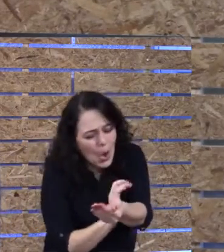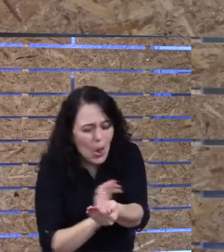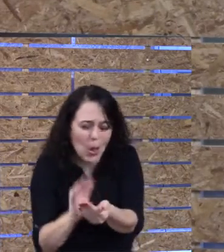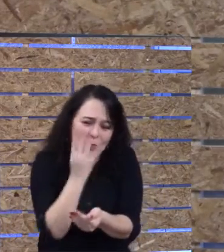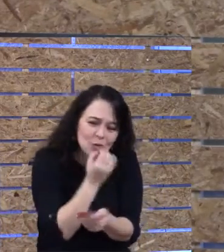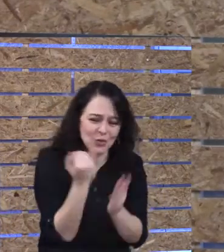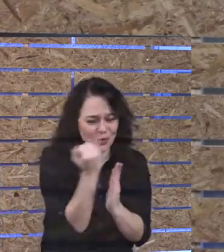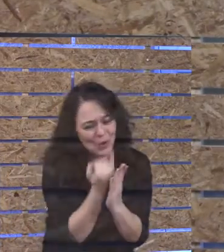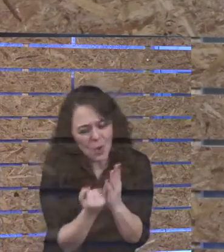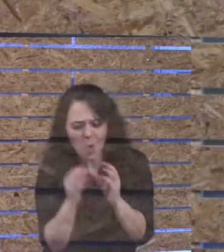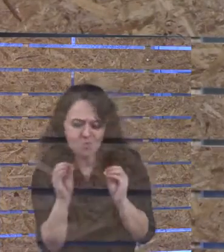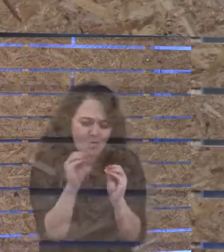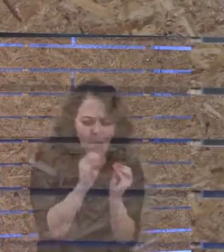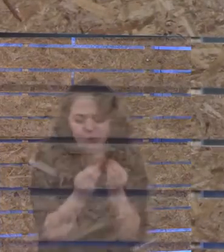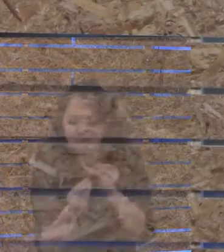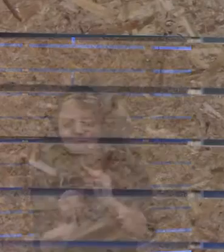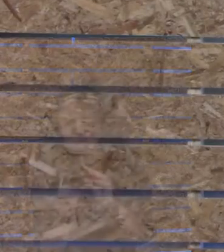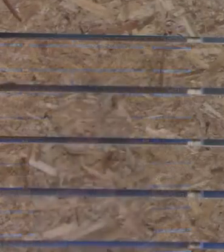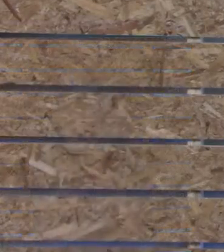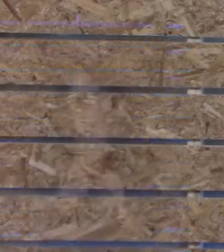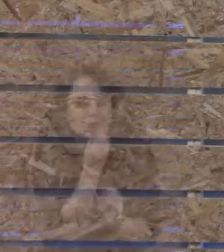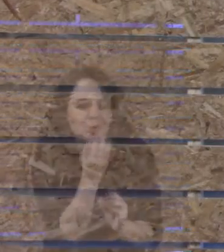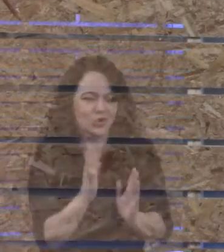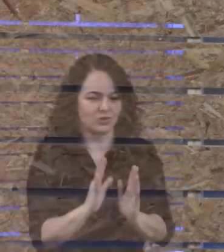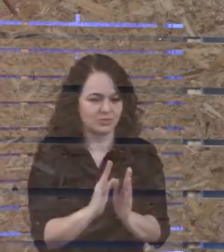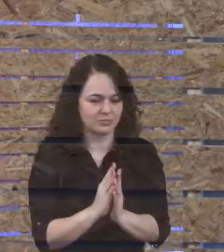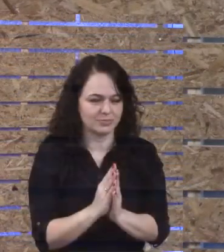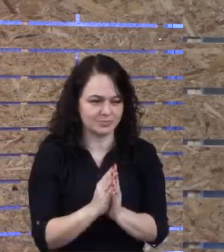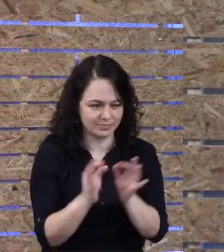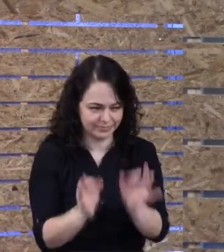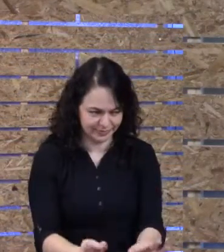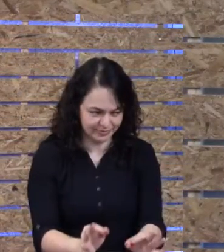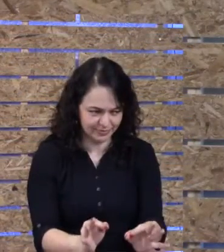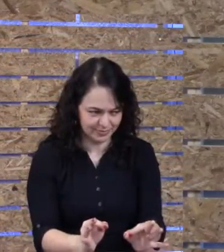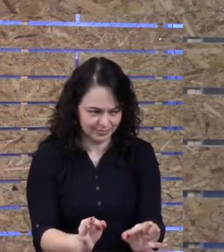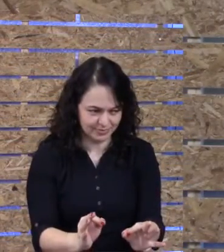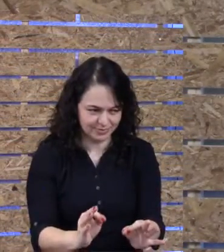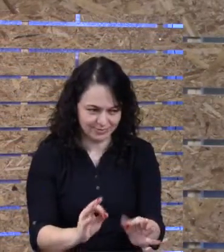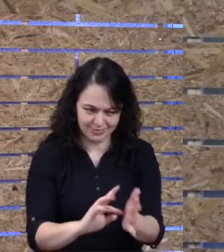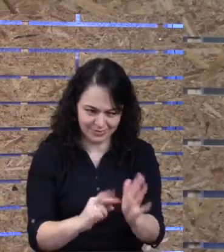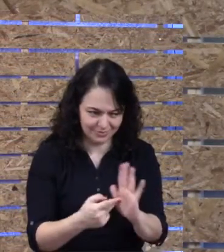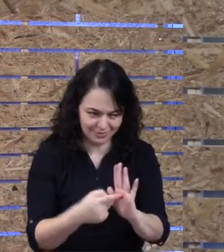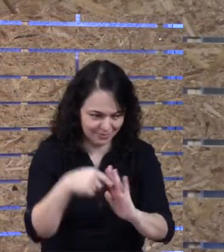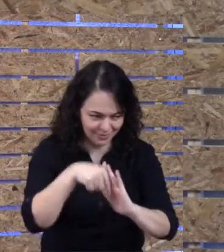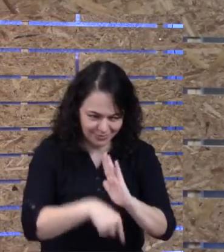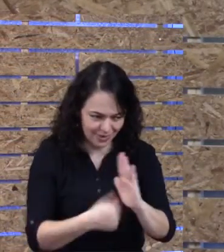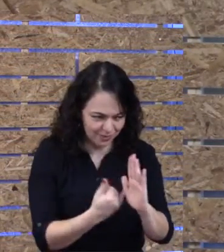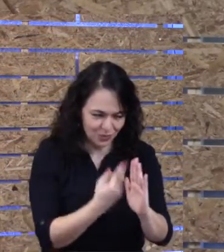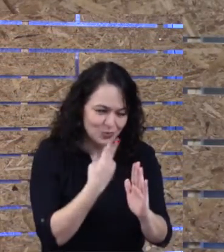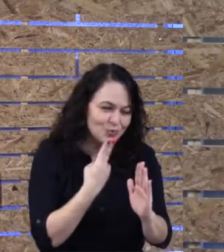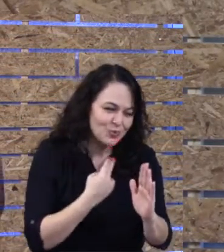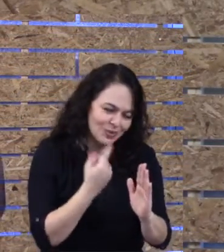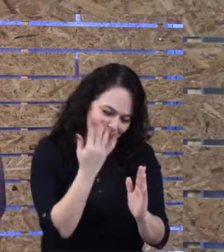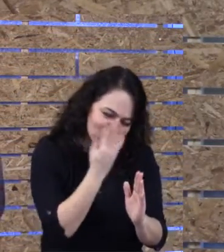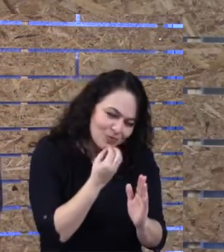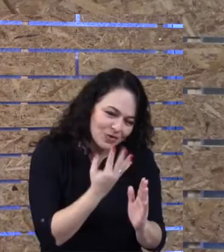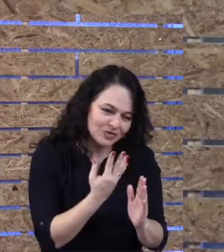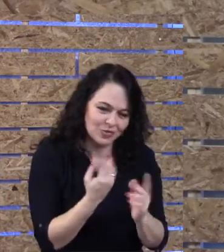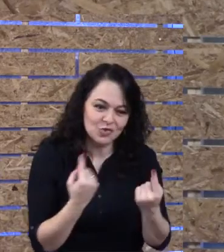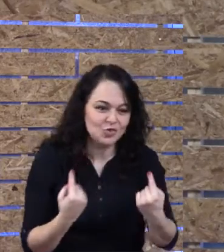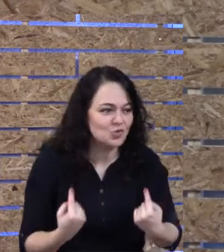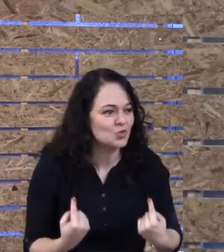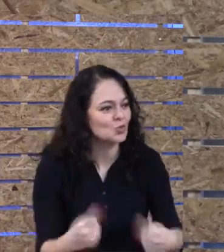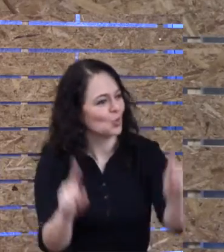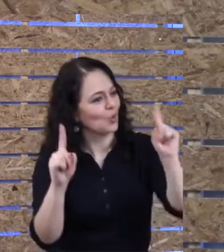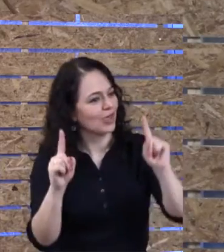hay dibujos de ovejitas. Y francamente, como cuando en la escuela